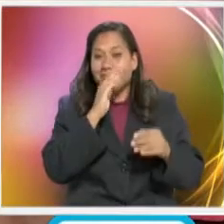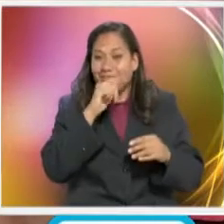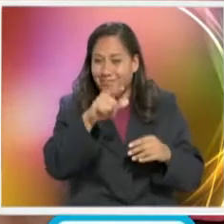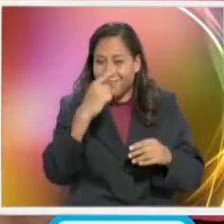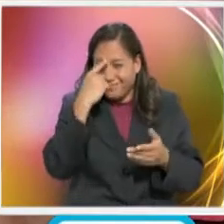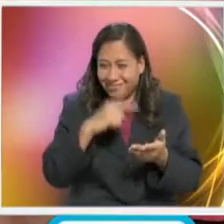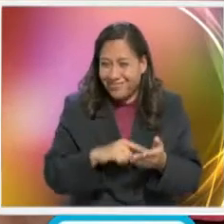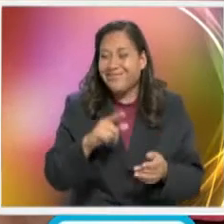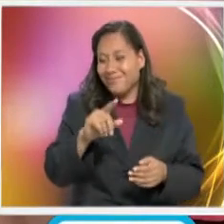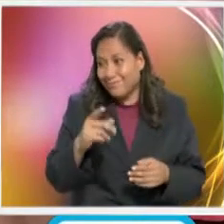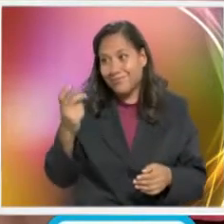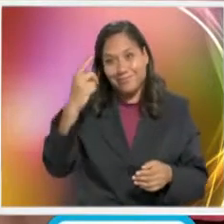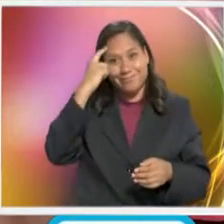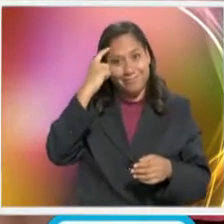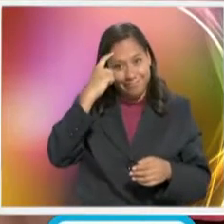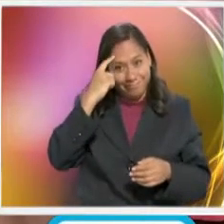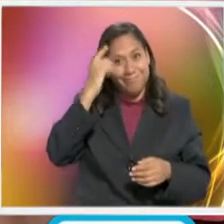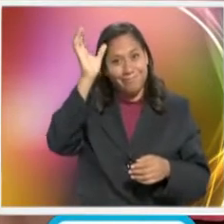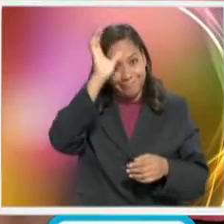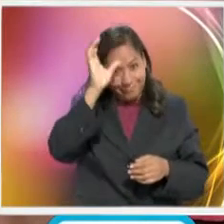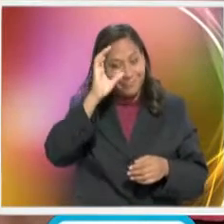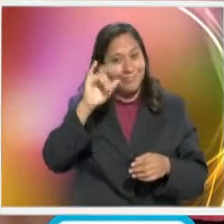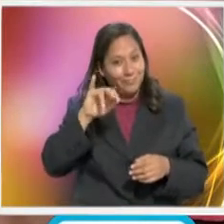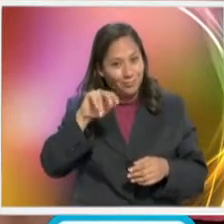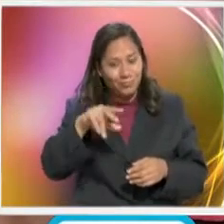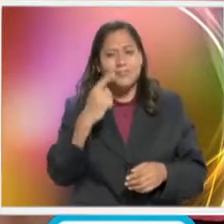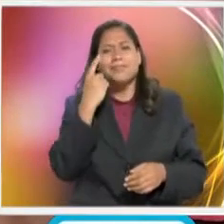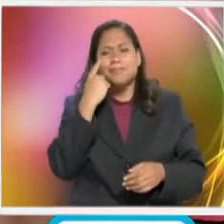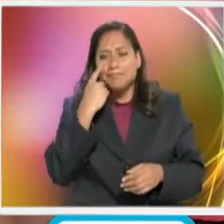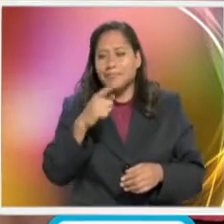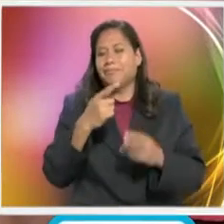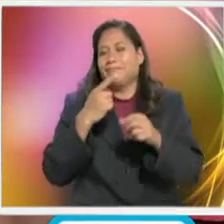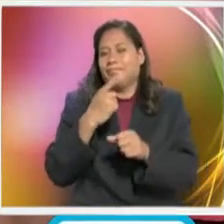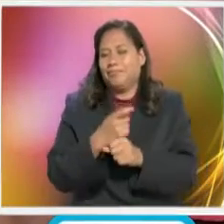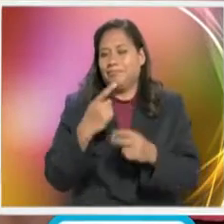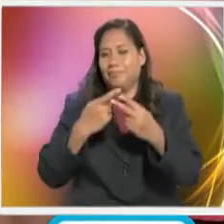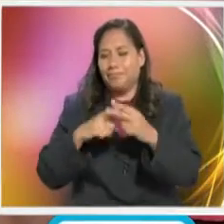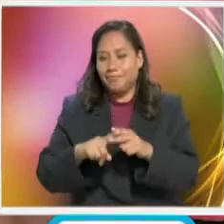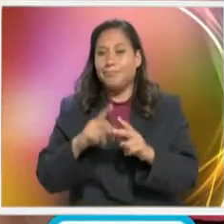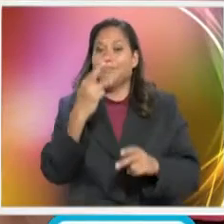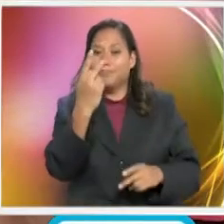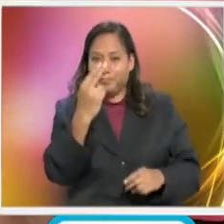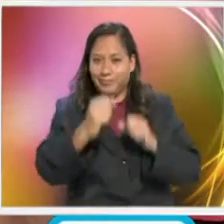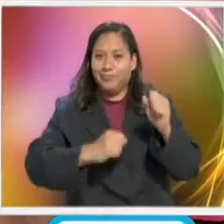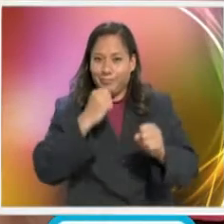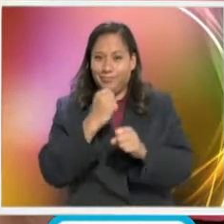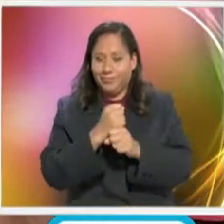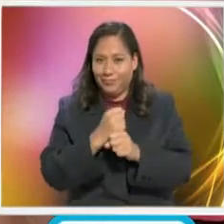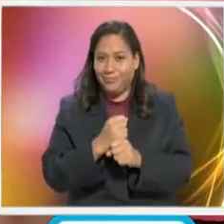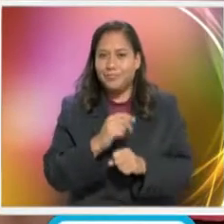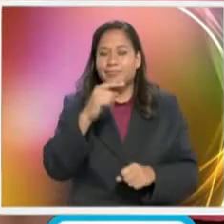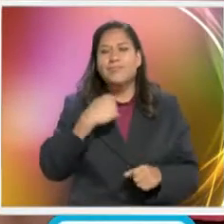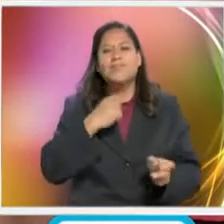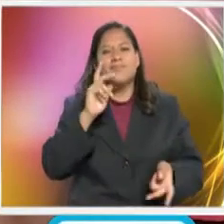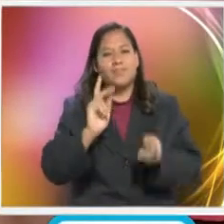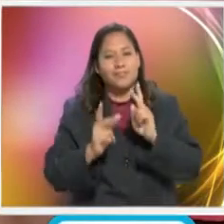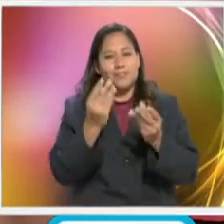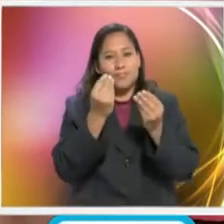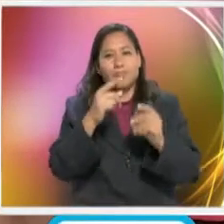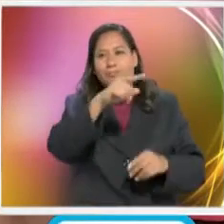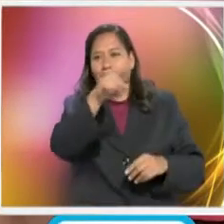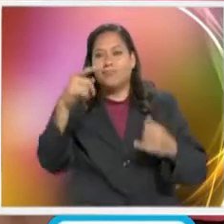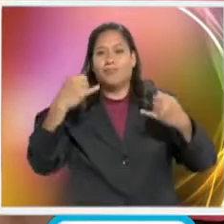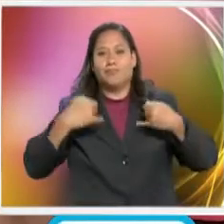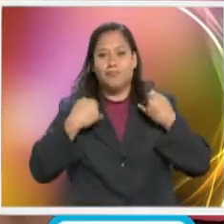eso hay que ser muy conscientes, Juan, ¿no? Muy bien. Entonces, bueno, vamos a empezar con los 25 años, ¿no? O sea, Hecho. Bien. yo platico mucho con los